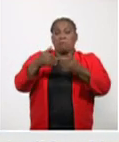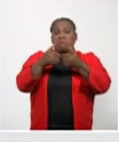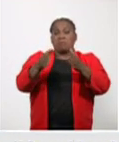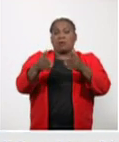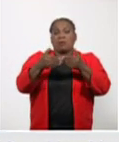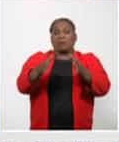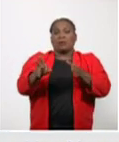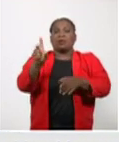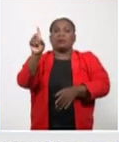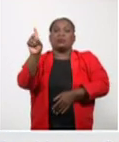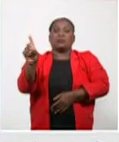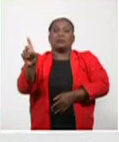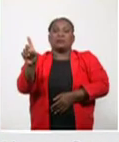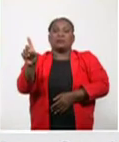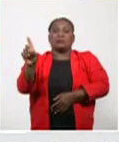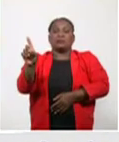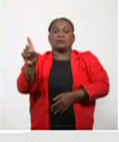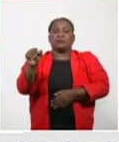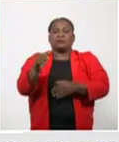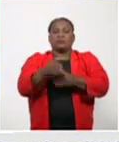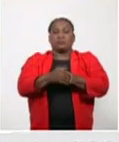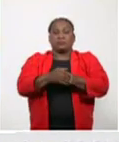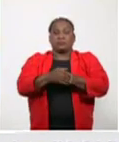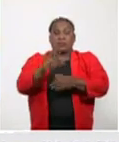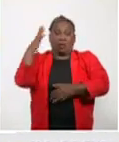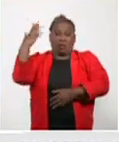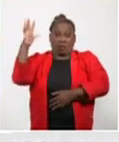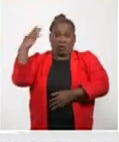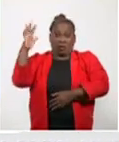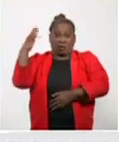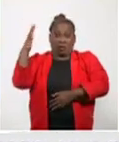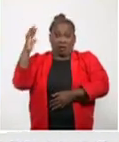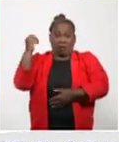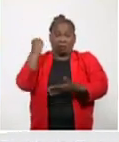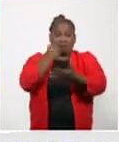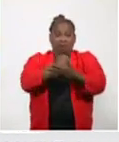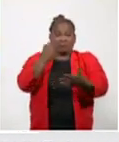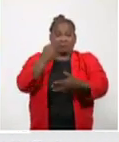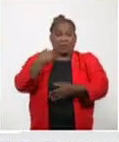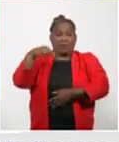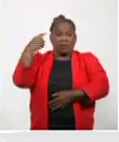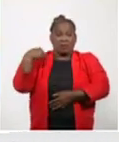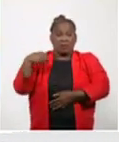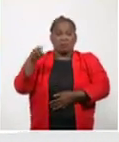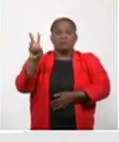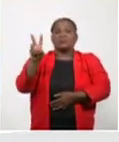también. Extranjeros diagnosticados ayer, 25.